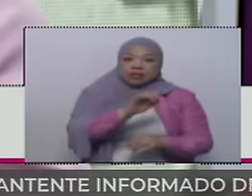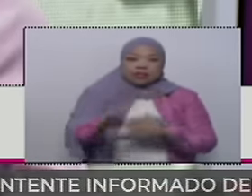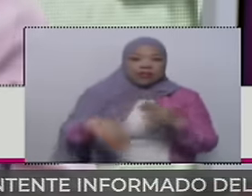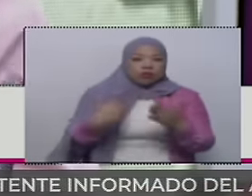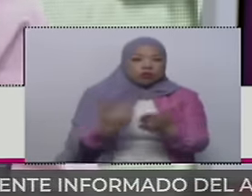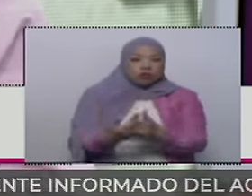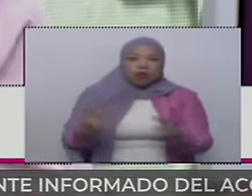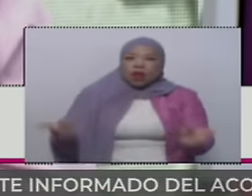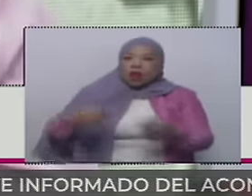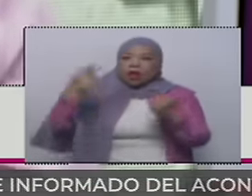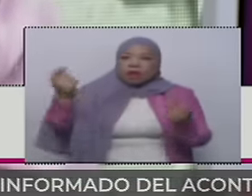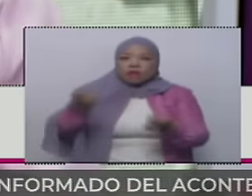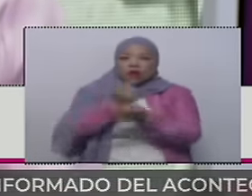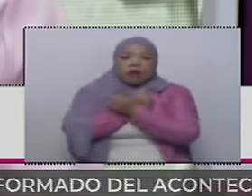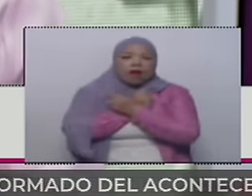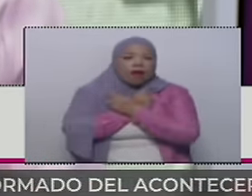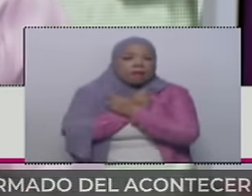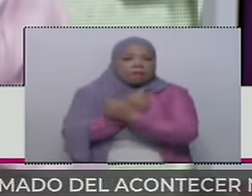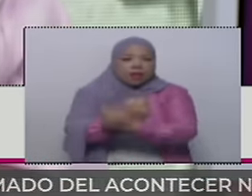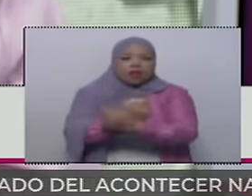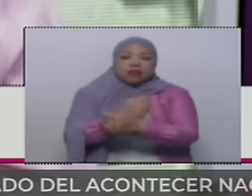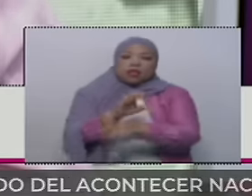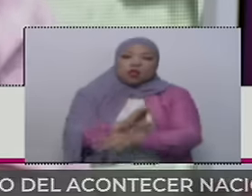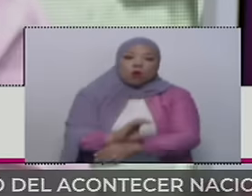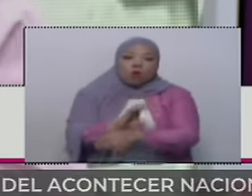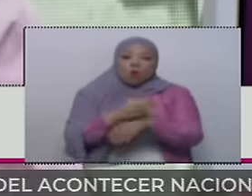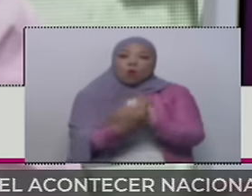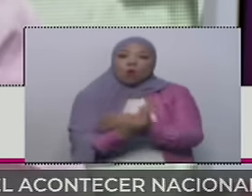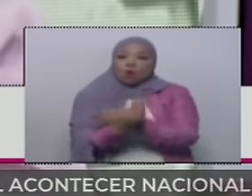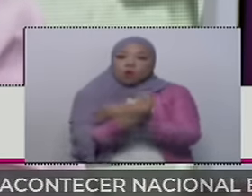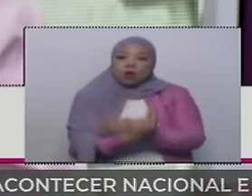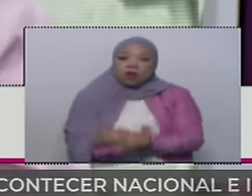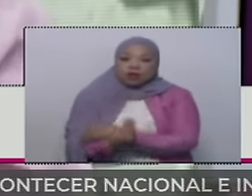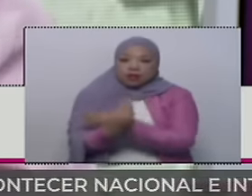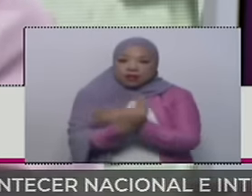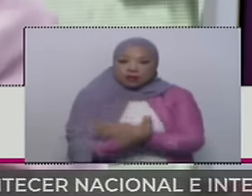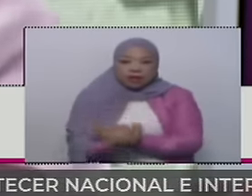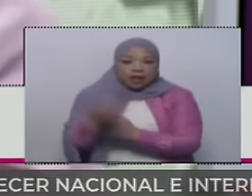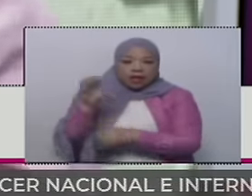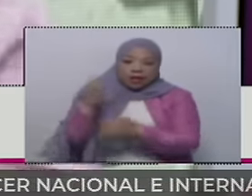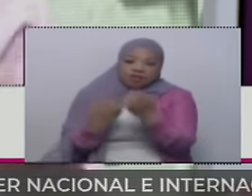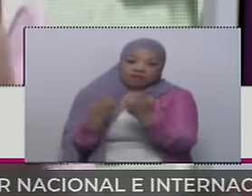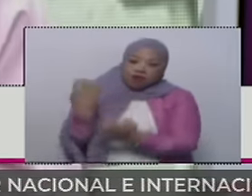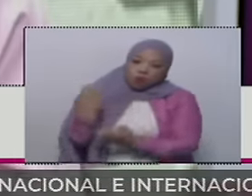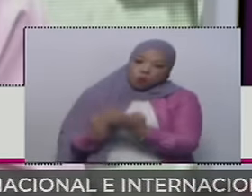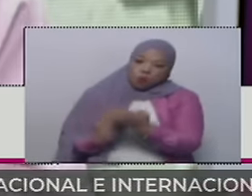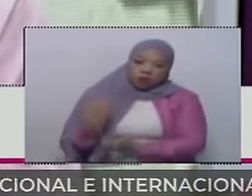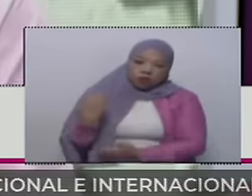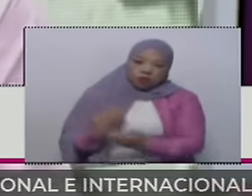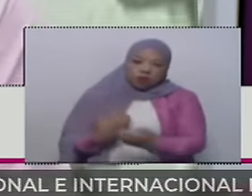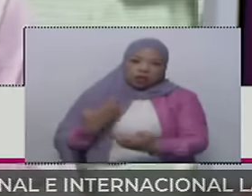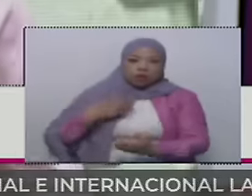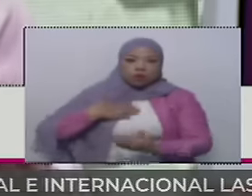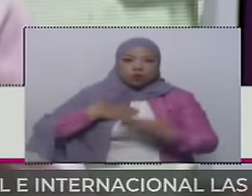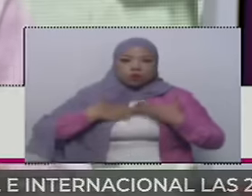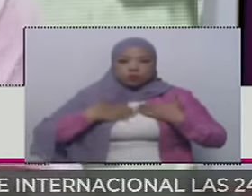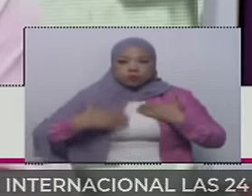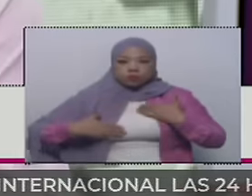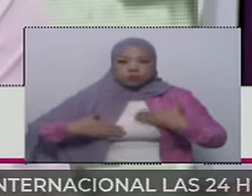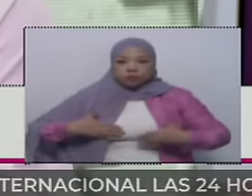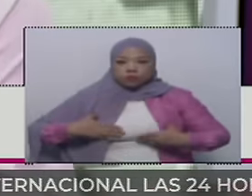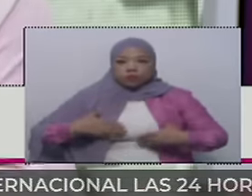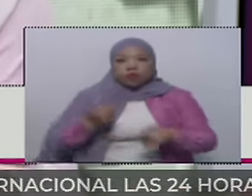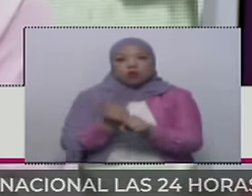esta campaña Ámate, Cuídate, Examínate. Esto a nosotros nos insta, presidente, ir desde el hogar, porque también conversábamos